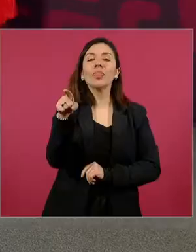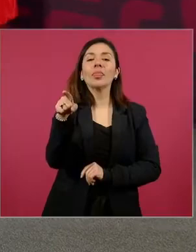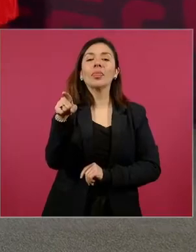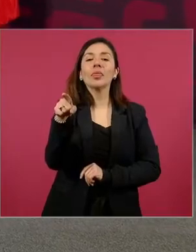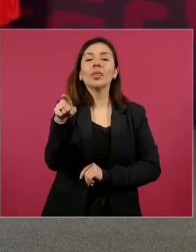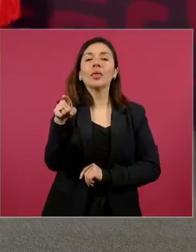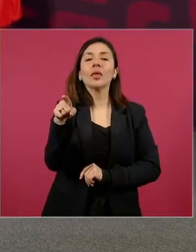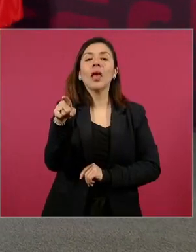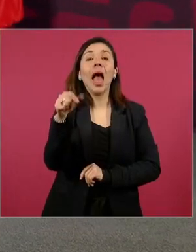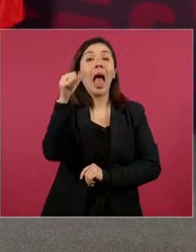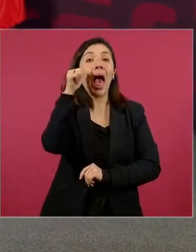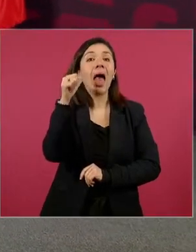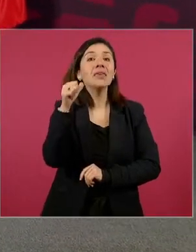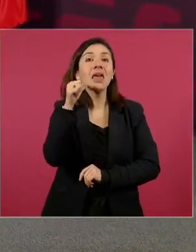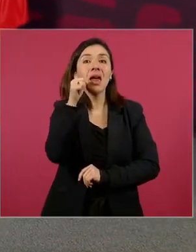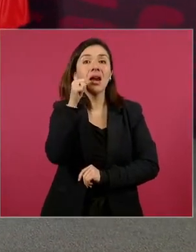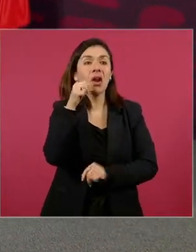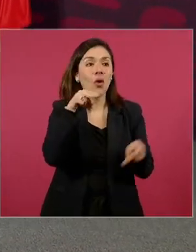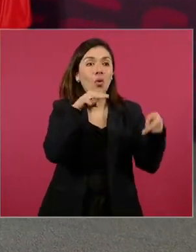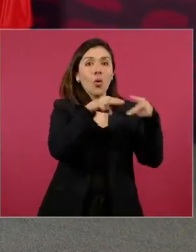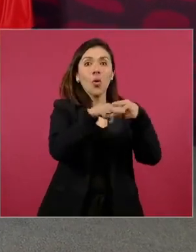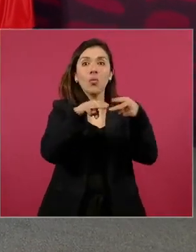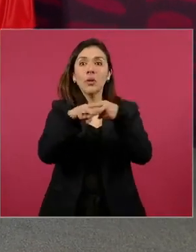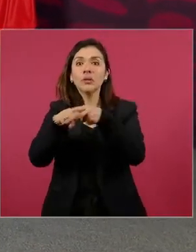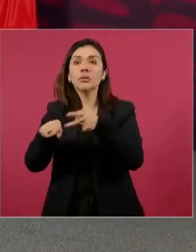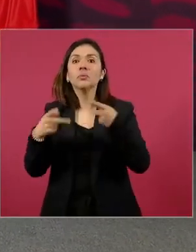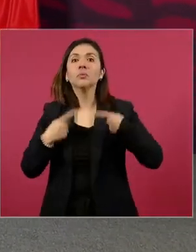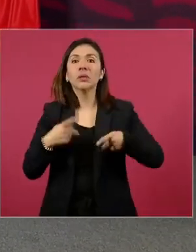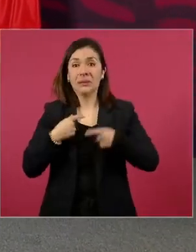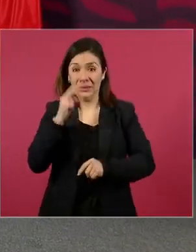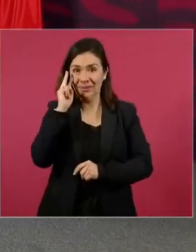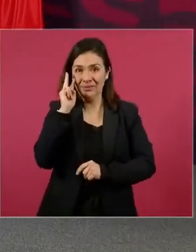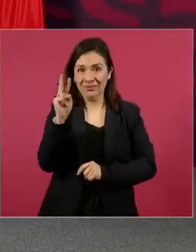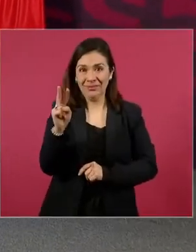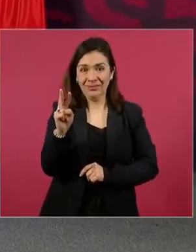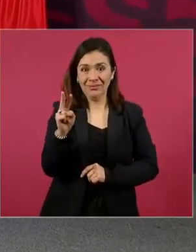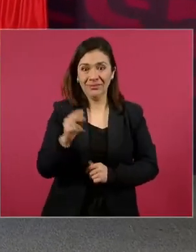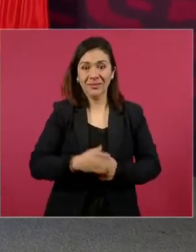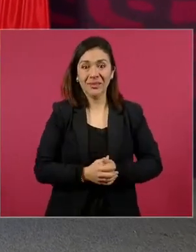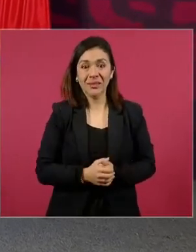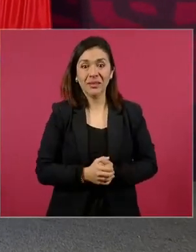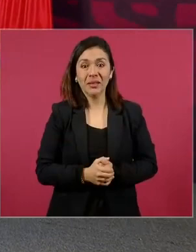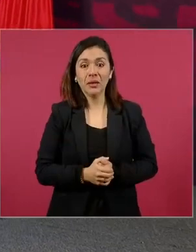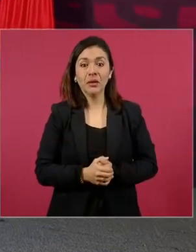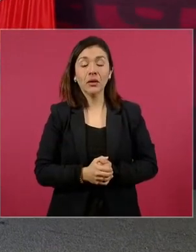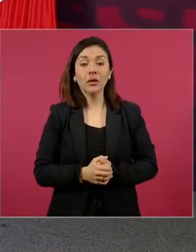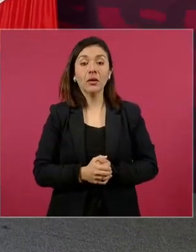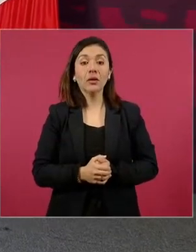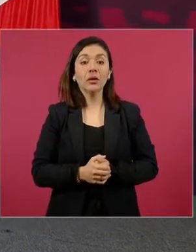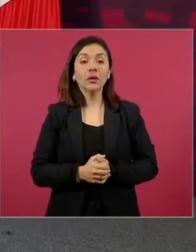los homicidios de ayer? O sea, los